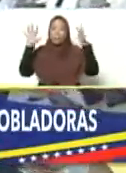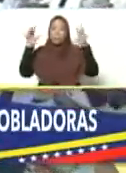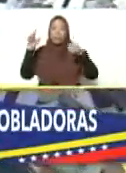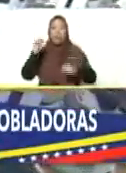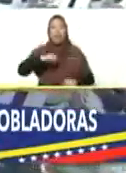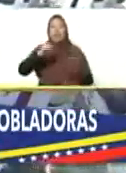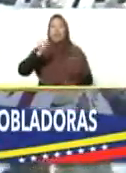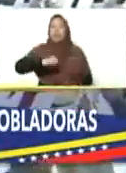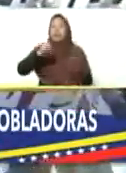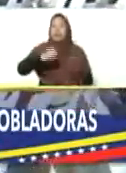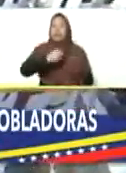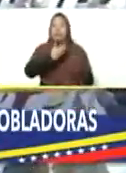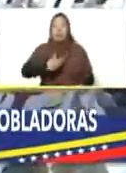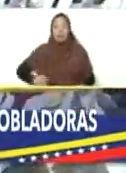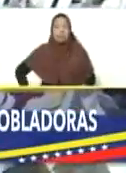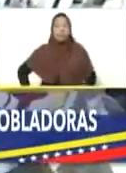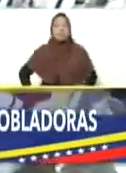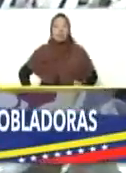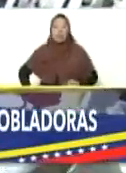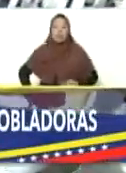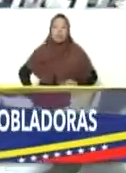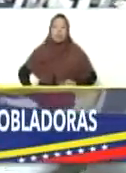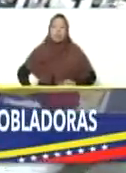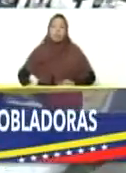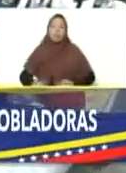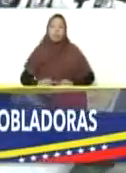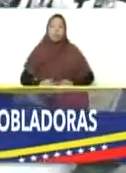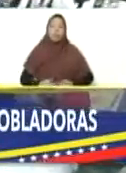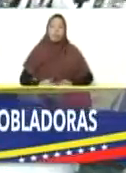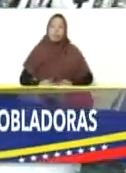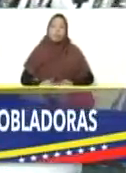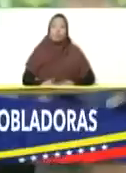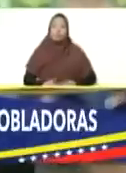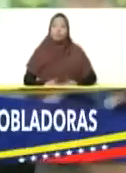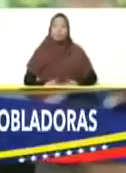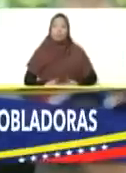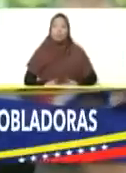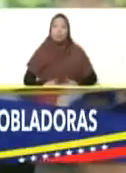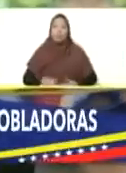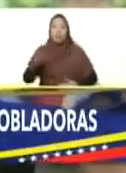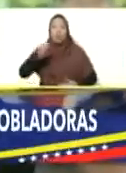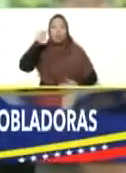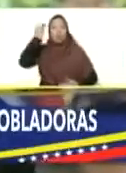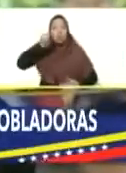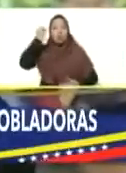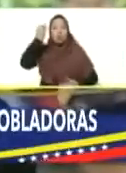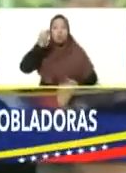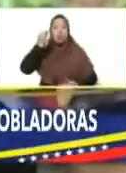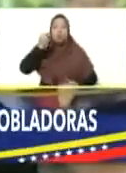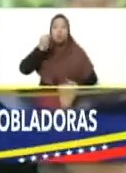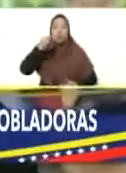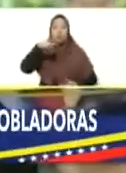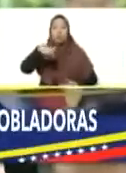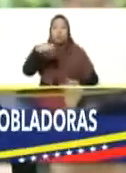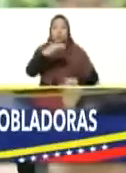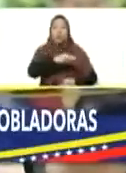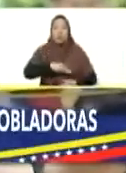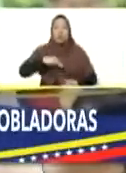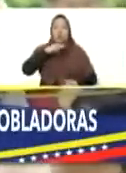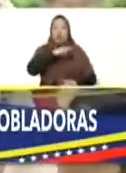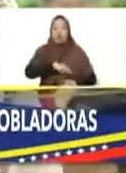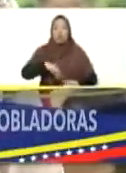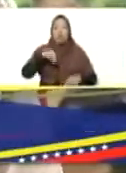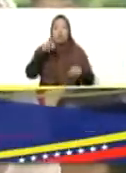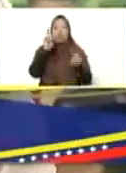comandante presidente tomando en consideración que la gran misión vivienda venezuela